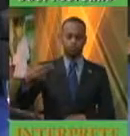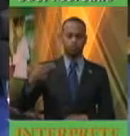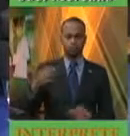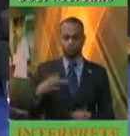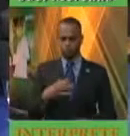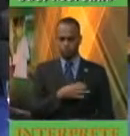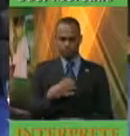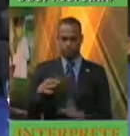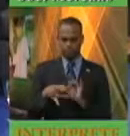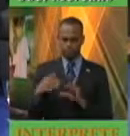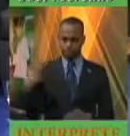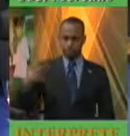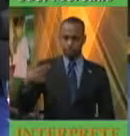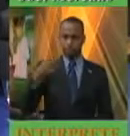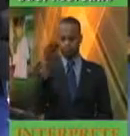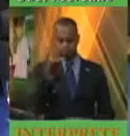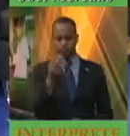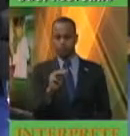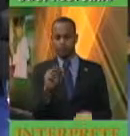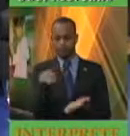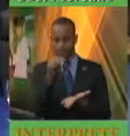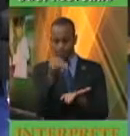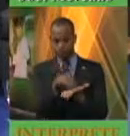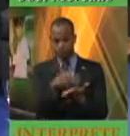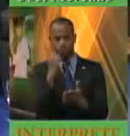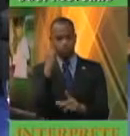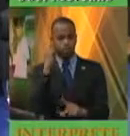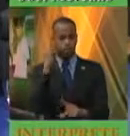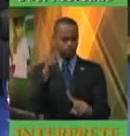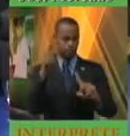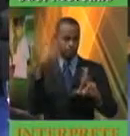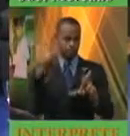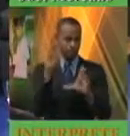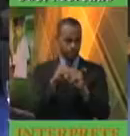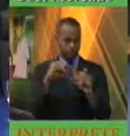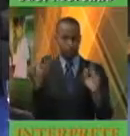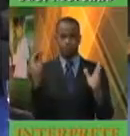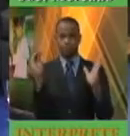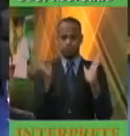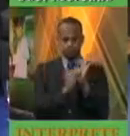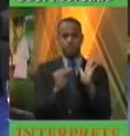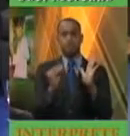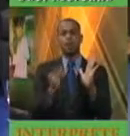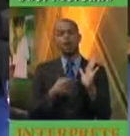historia, para que esto quede plasmado y también que esto, posterior a eso,